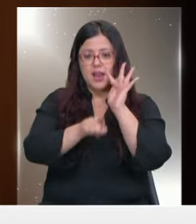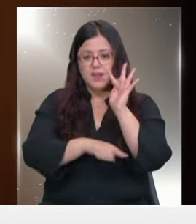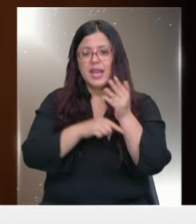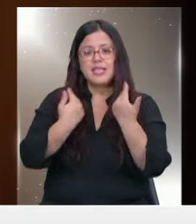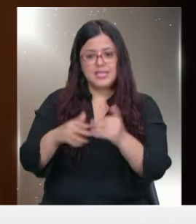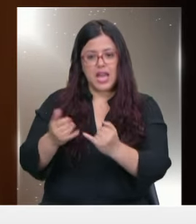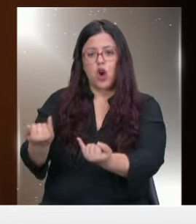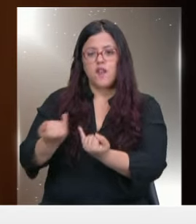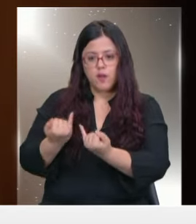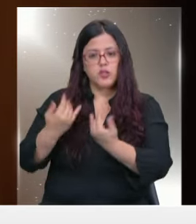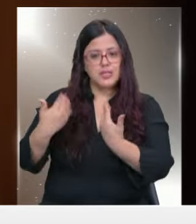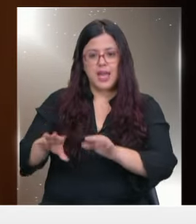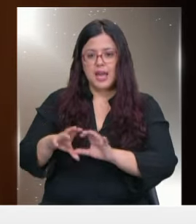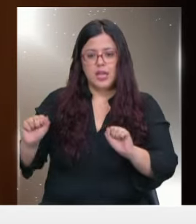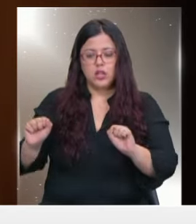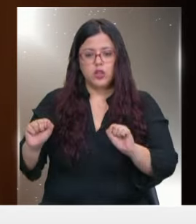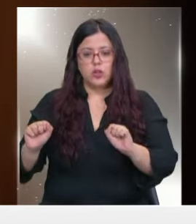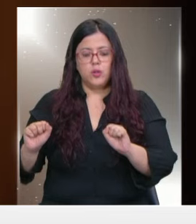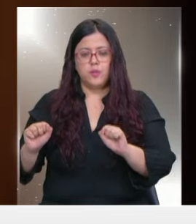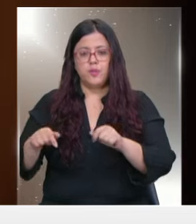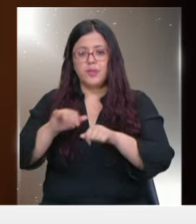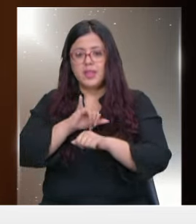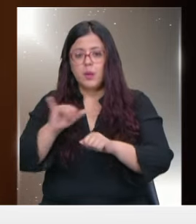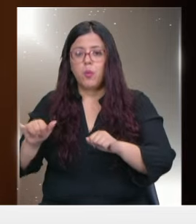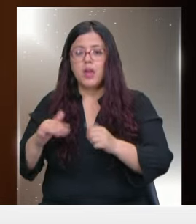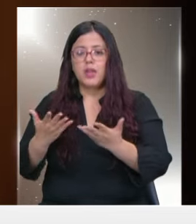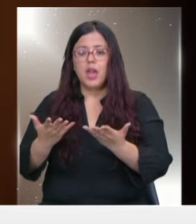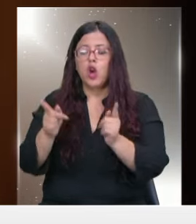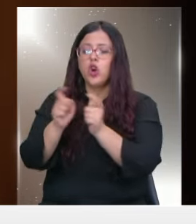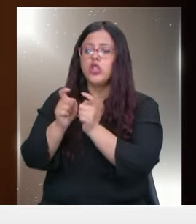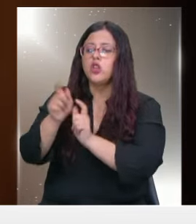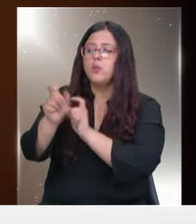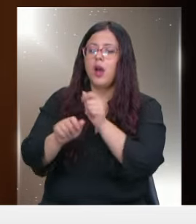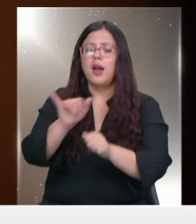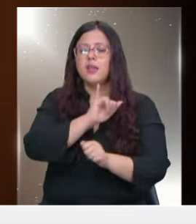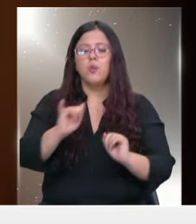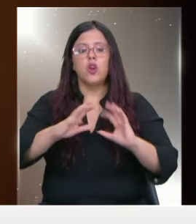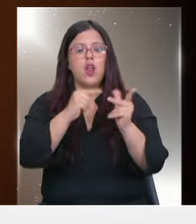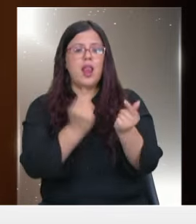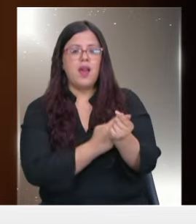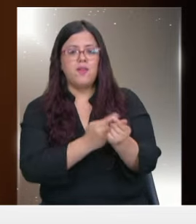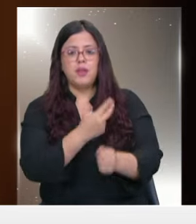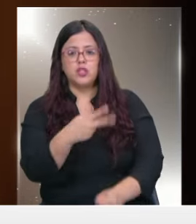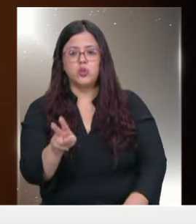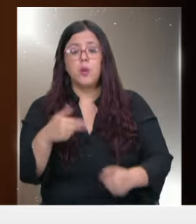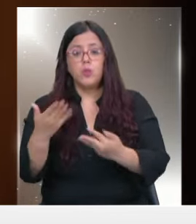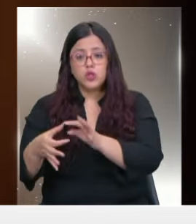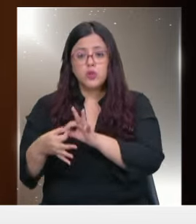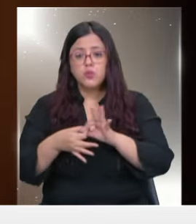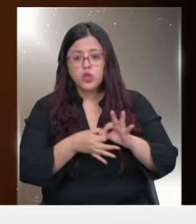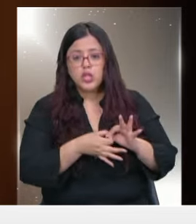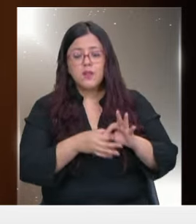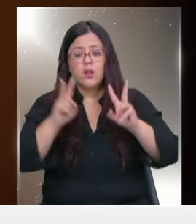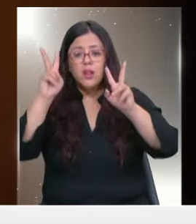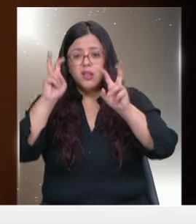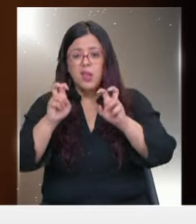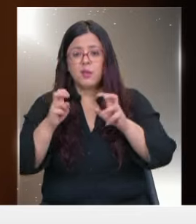esa información y se comunica con varias personas, después viene su familia y por eso es que la acción